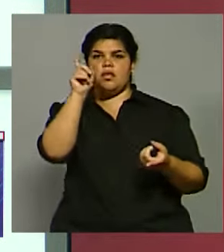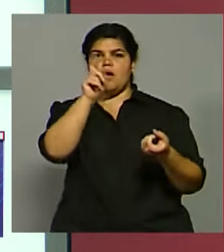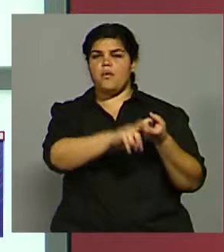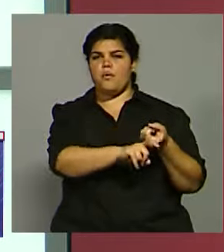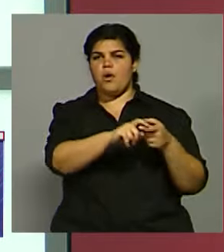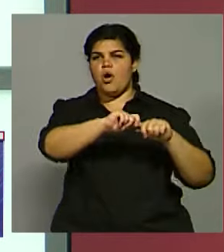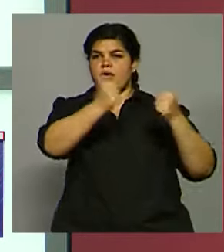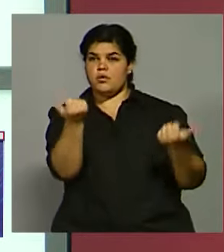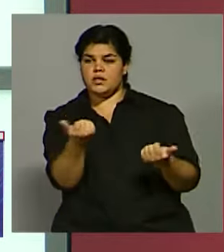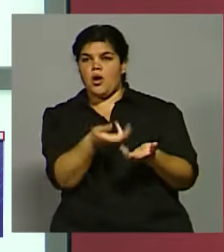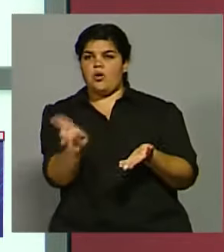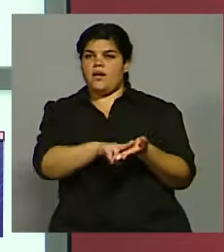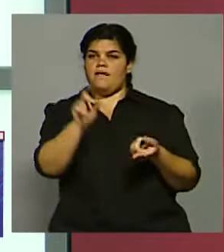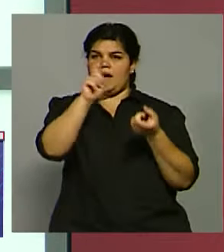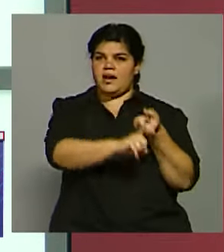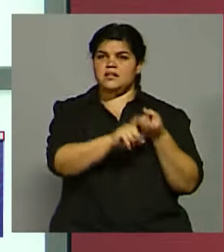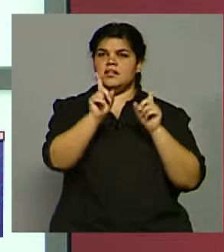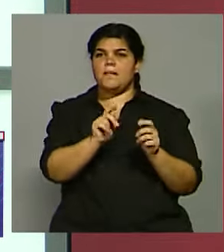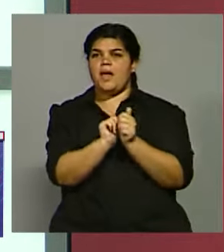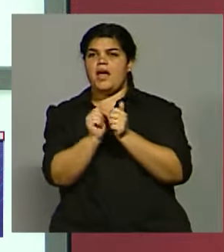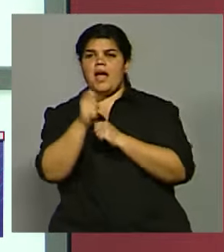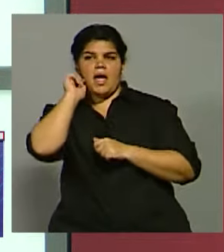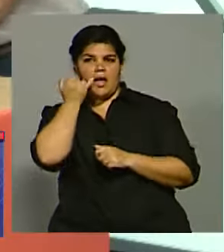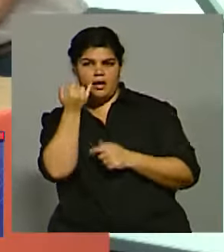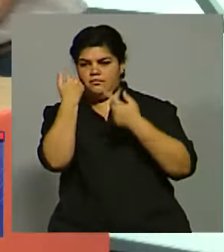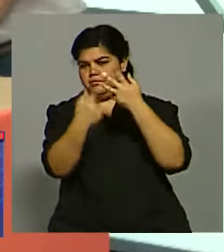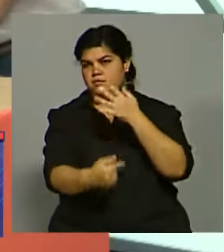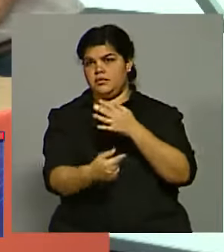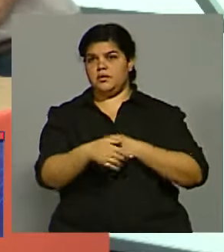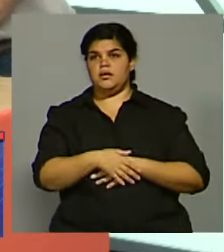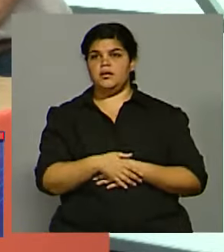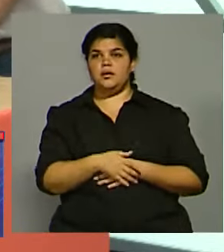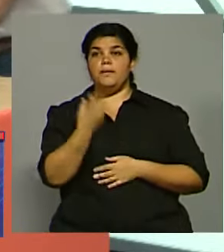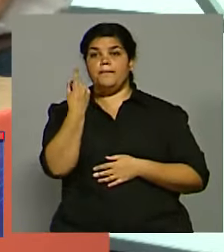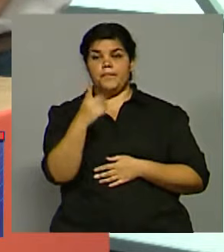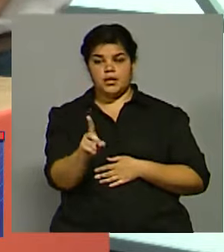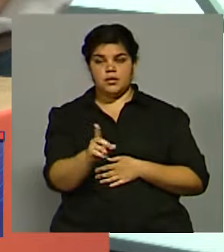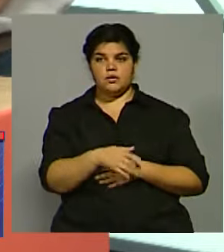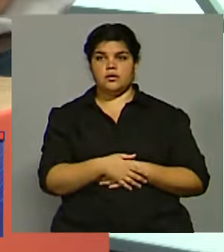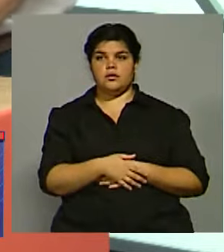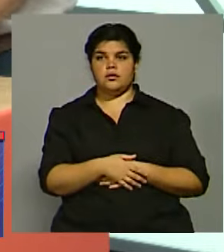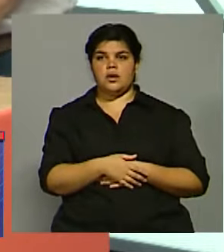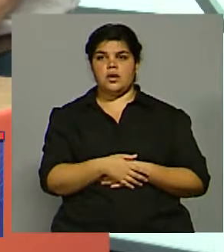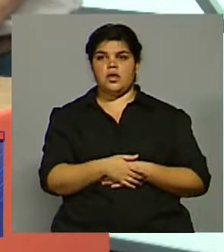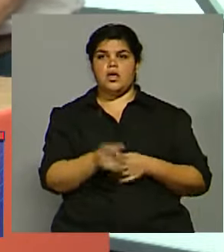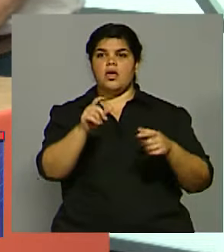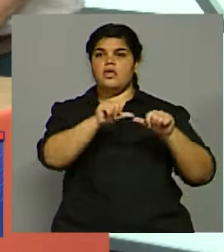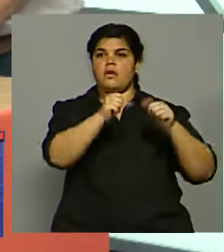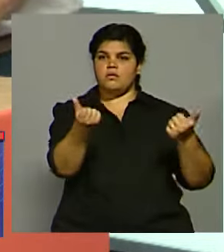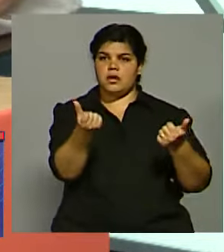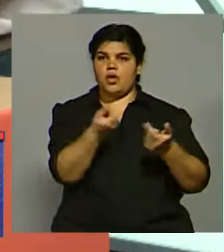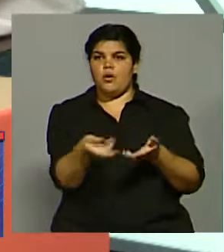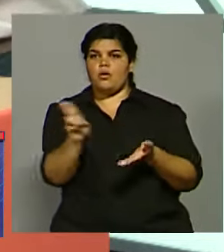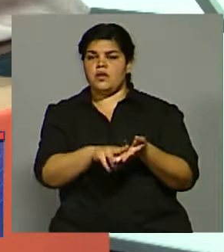sí, la cuestión de los homosexuales, pero fíjese, en el caso de los divorciados vueltos a casar, lo que ha